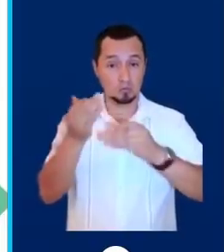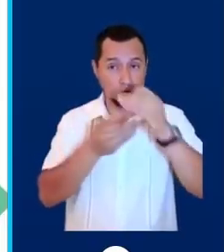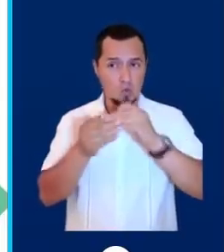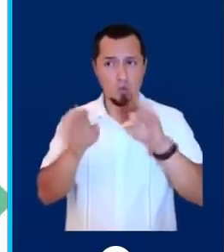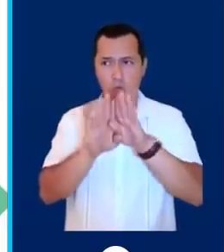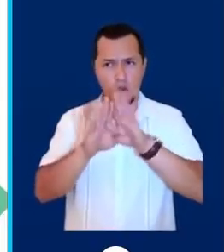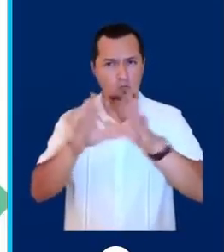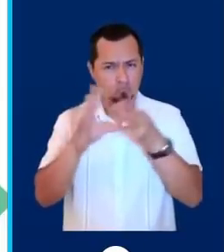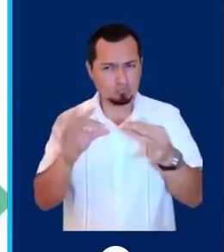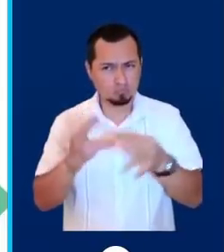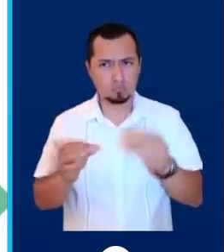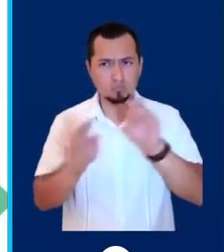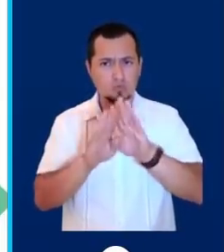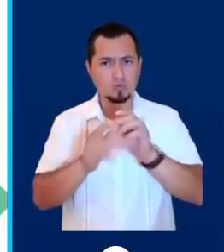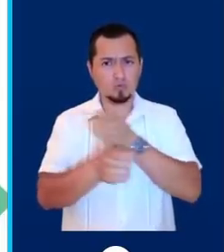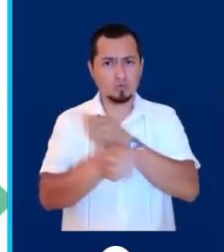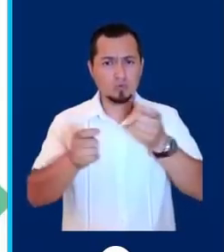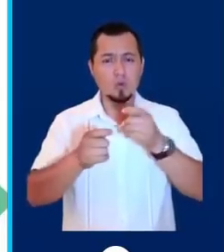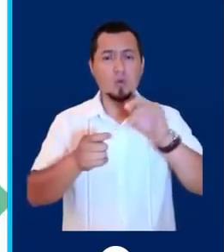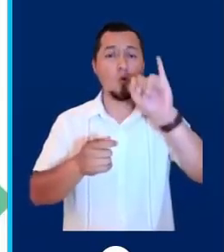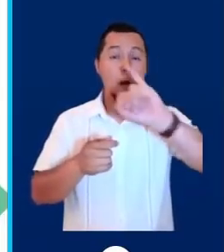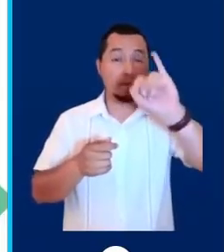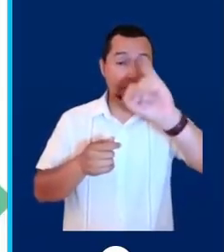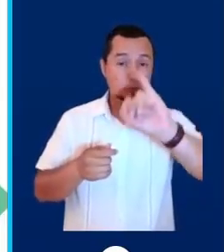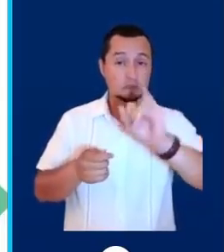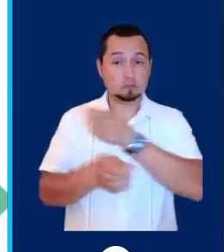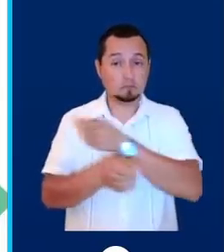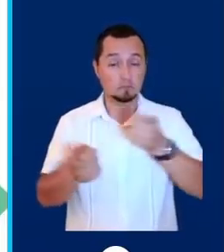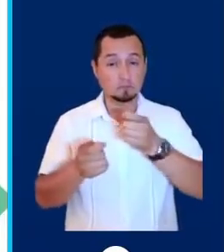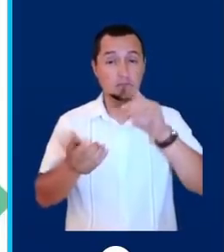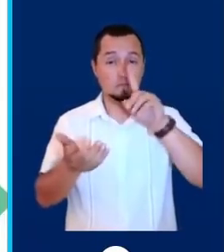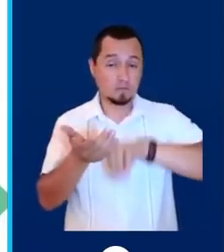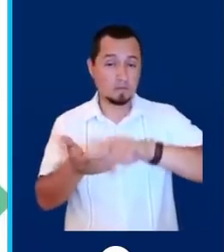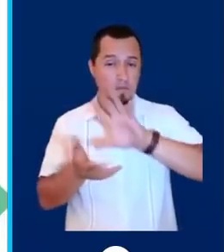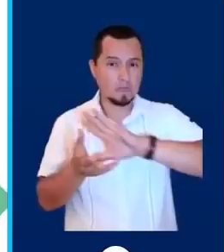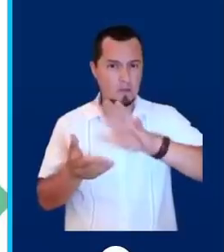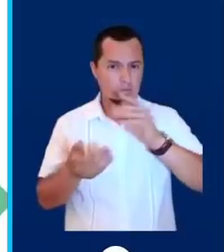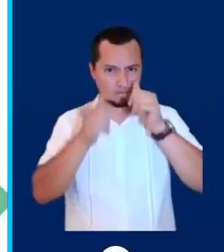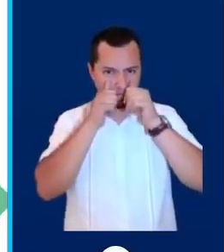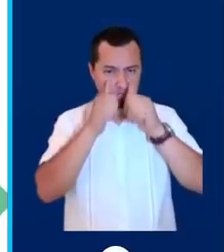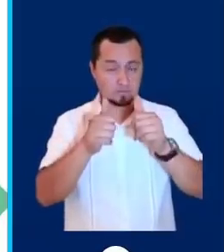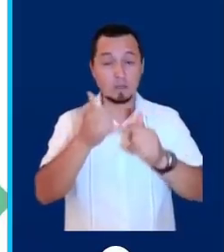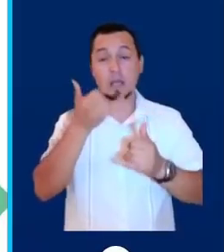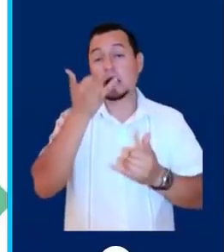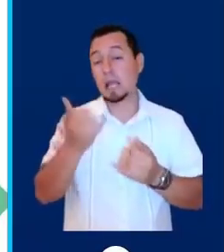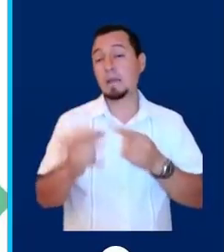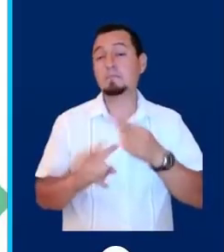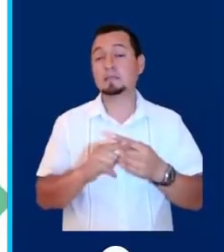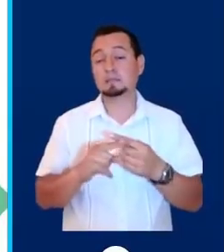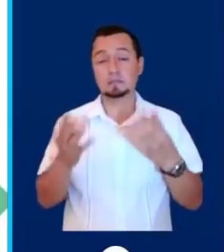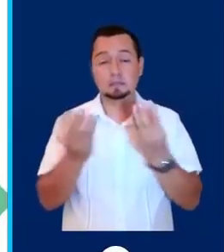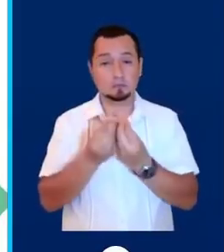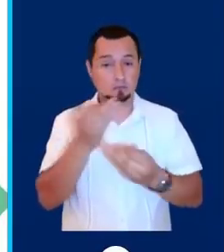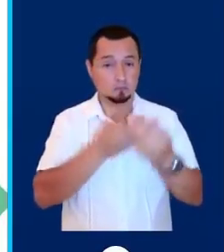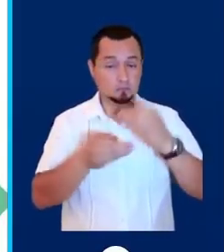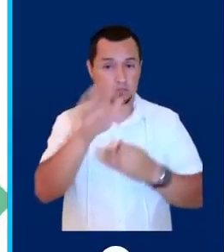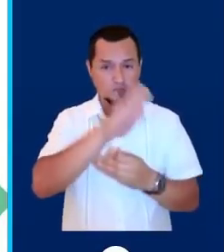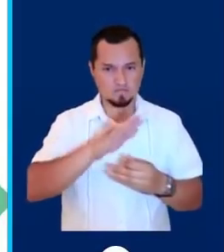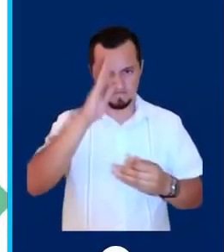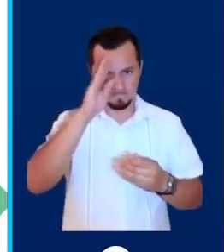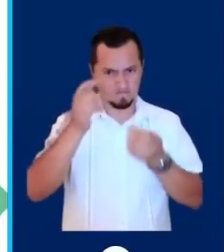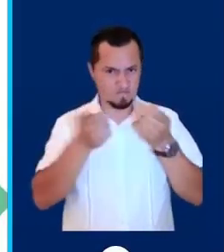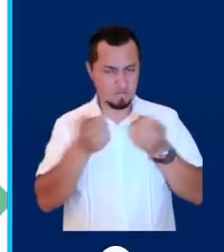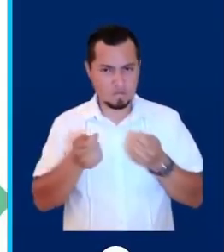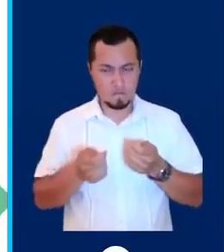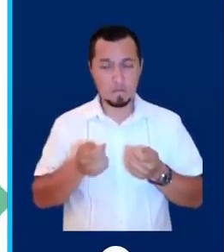detalle cómo será el proceso de entrega de uniformes, calzado, mochilas y útiles escolares. Adicionalmente, se propone un protocolo